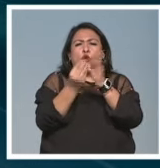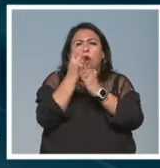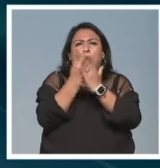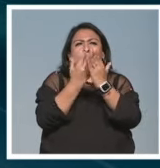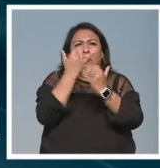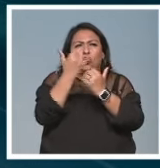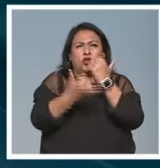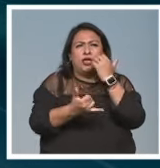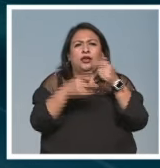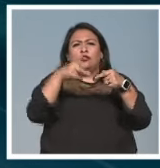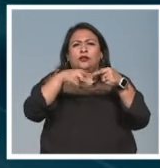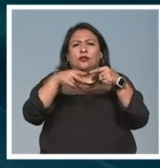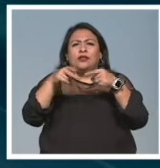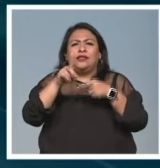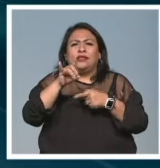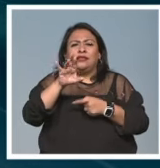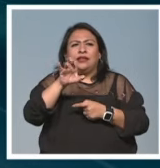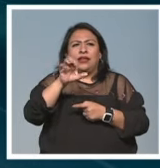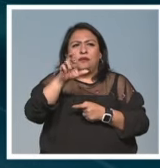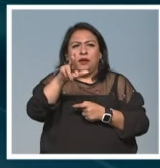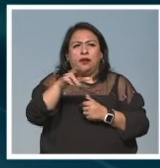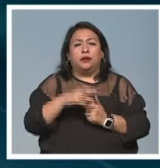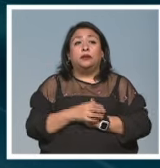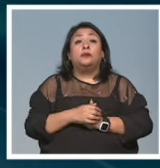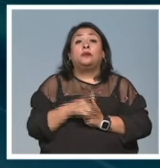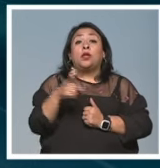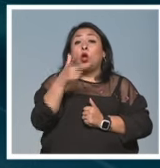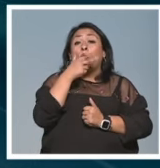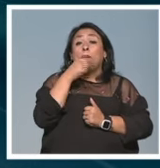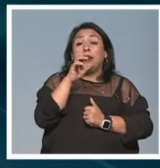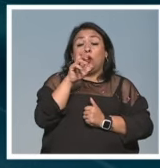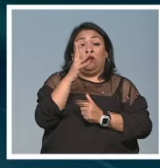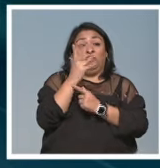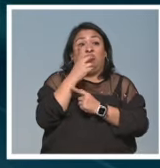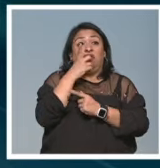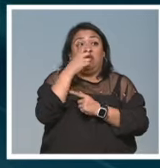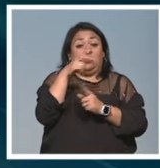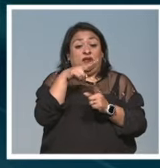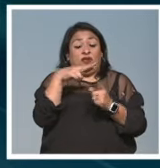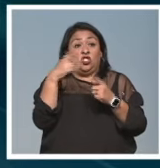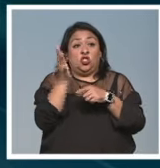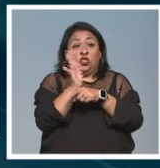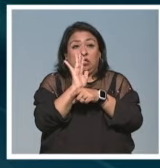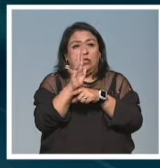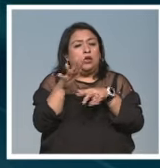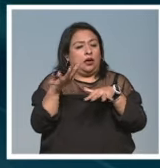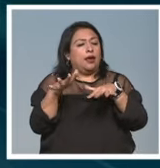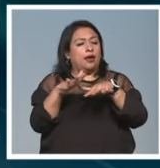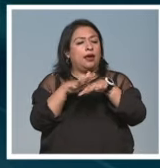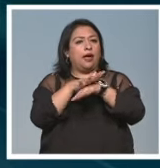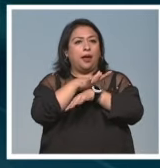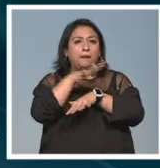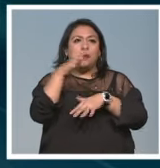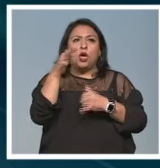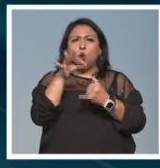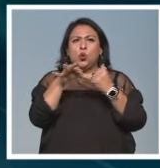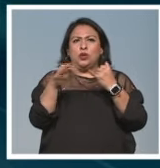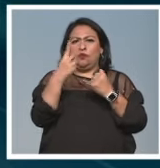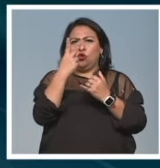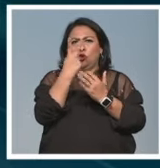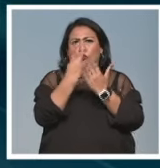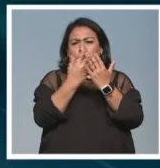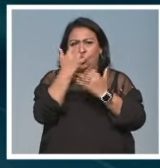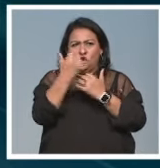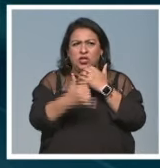proyecto, la serie Disclaimer. Alfonso Cuarón afirma que el paradigma del cine está cambiando. Sus últimos dos